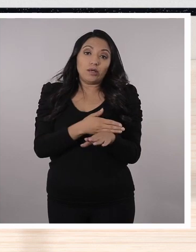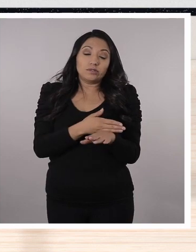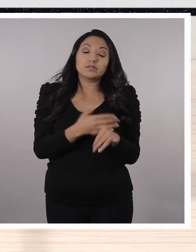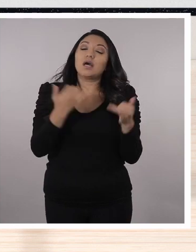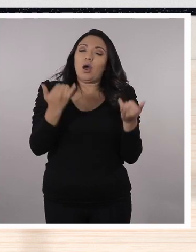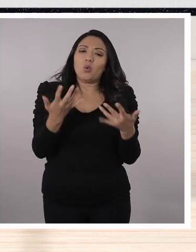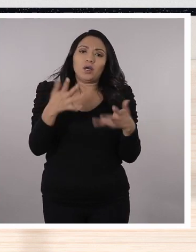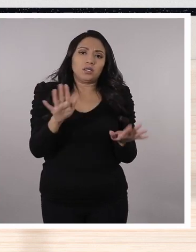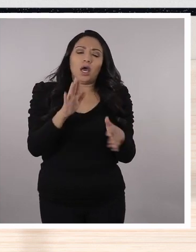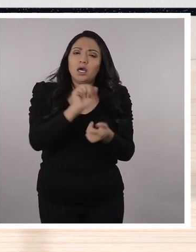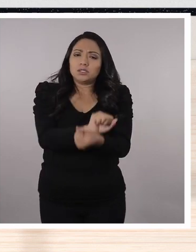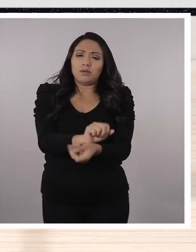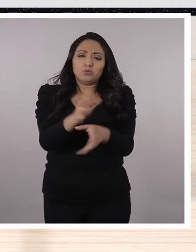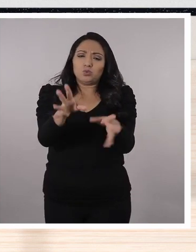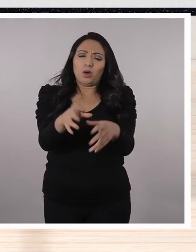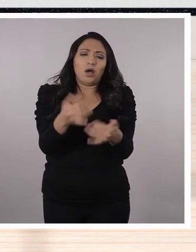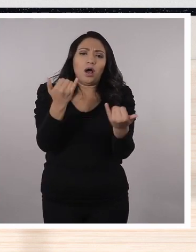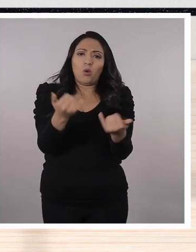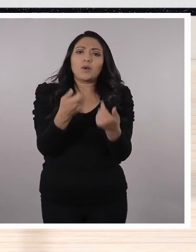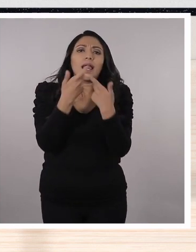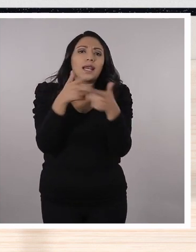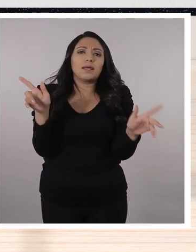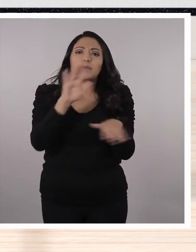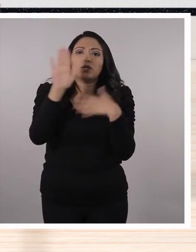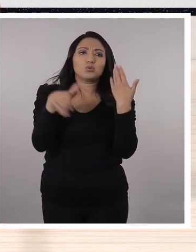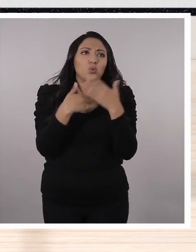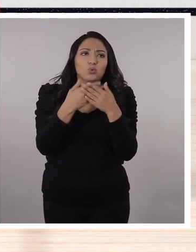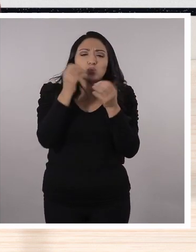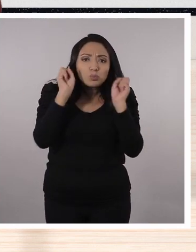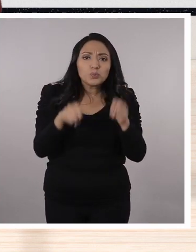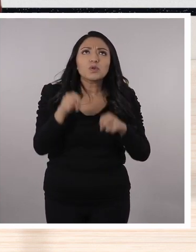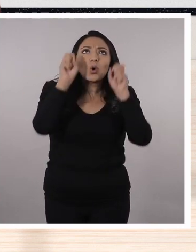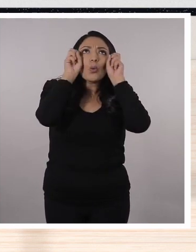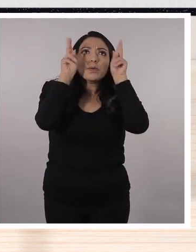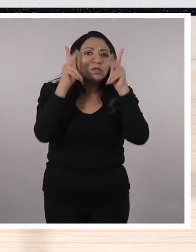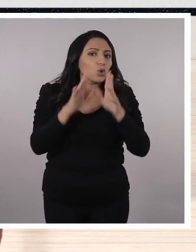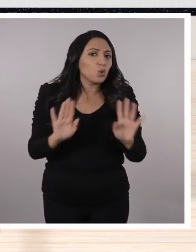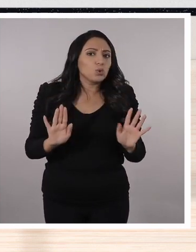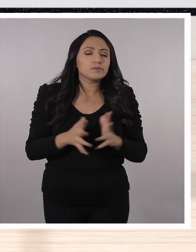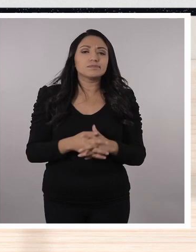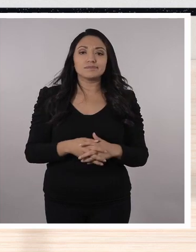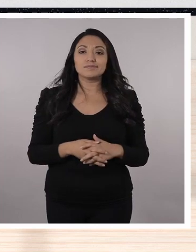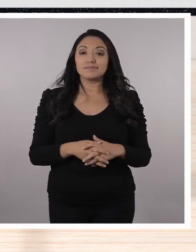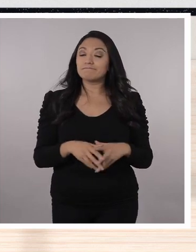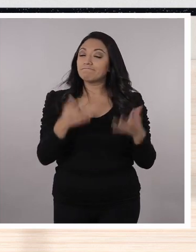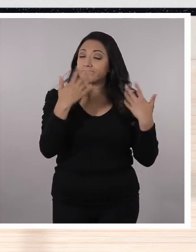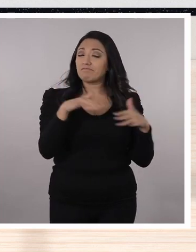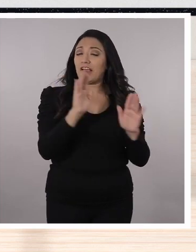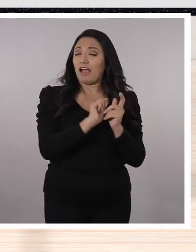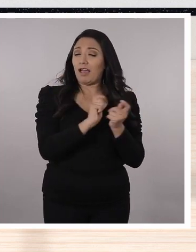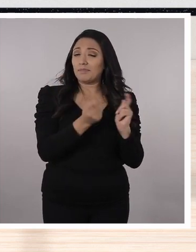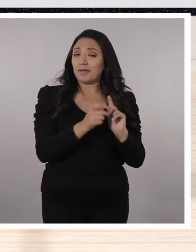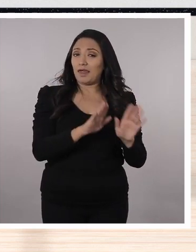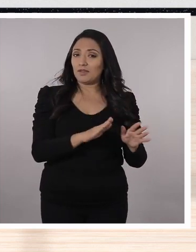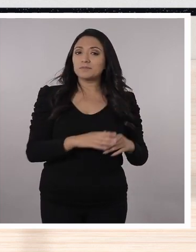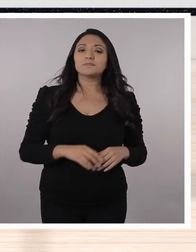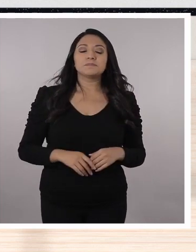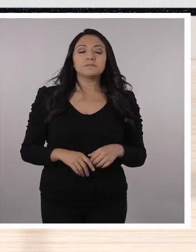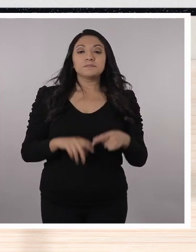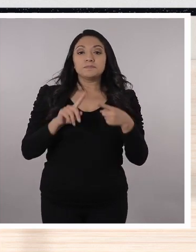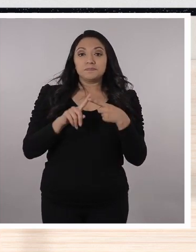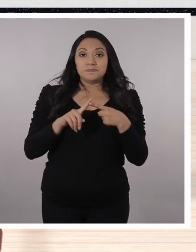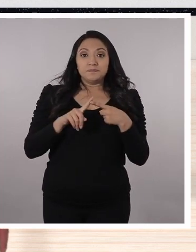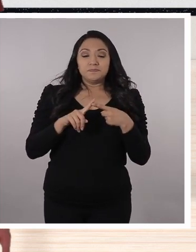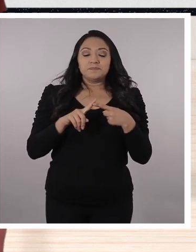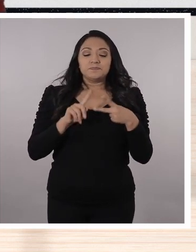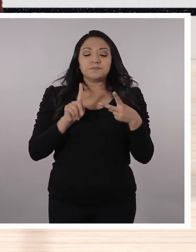de la época que no podían ejercer el voto, por ejemplo, o expresarse libremente. Por suerte eso ya cambió. Ahora vamos